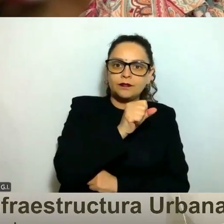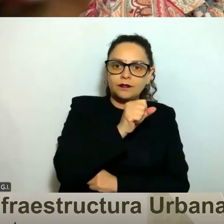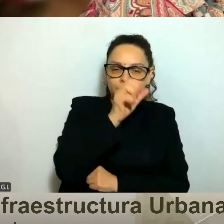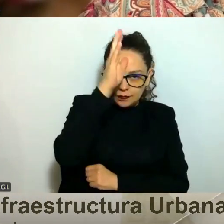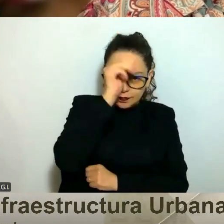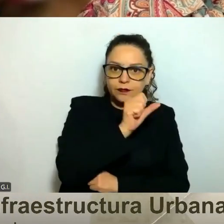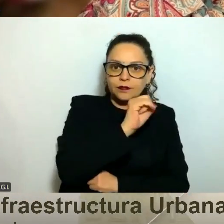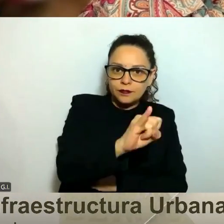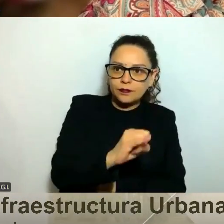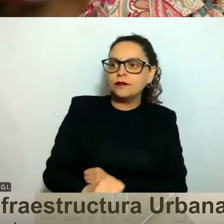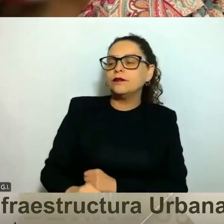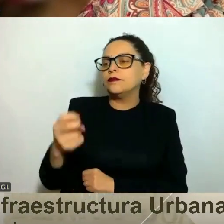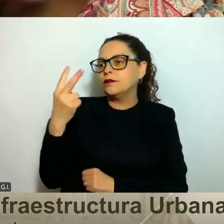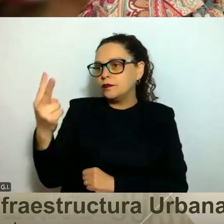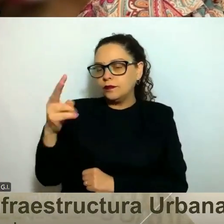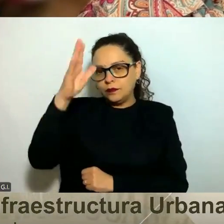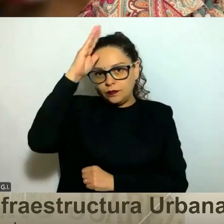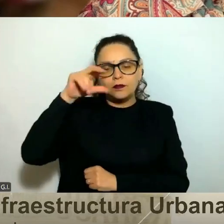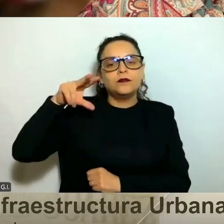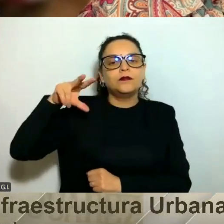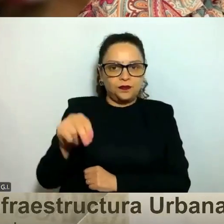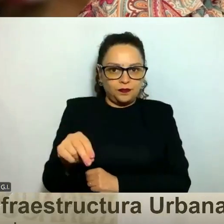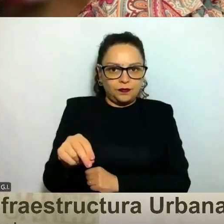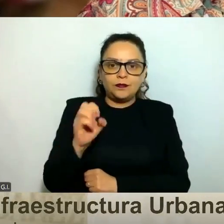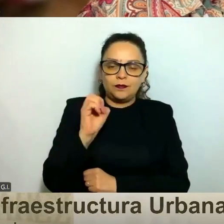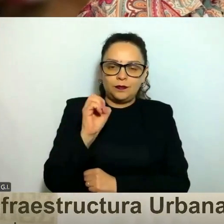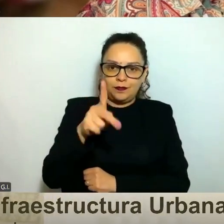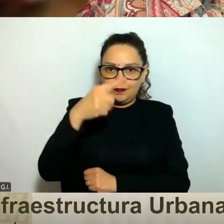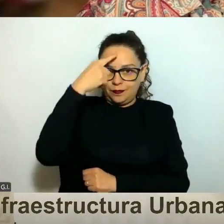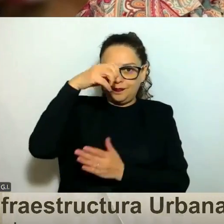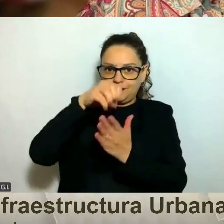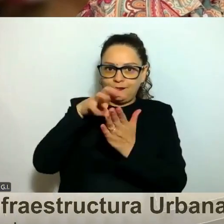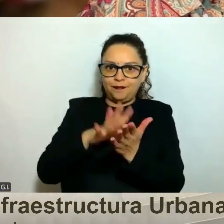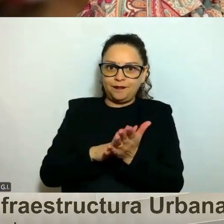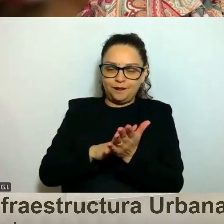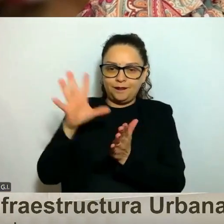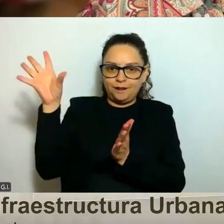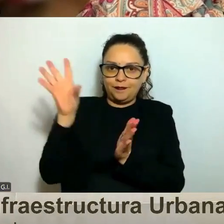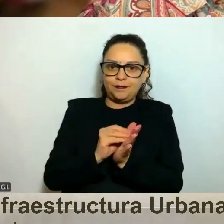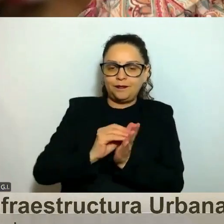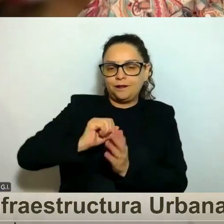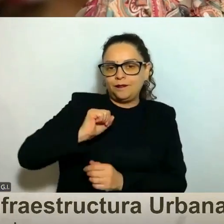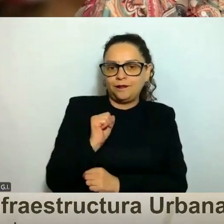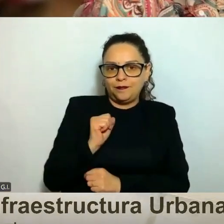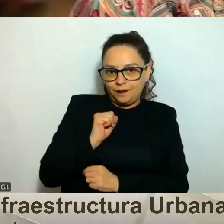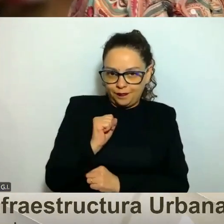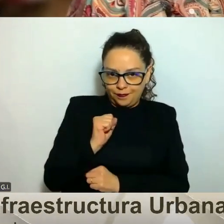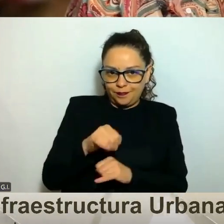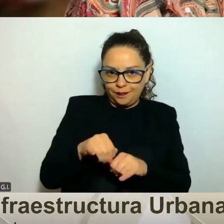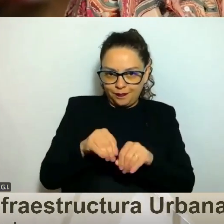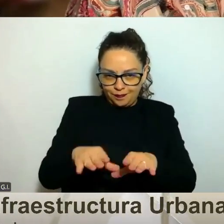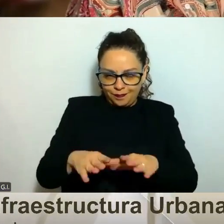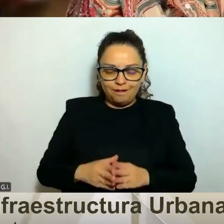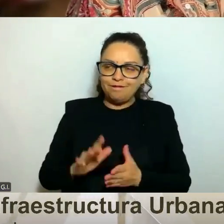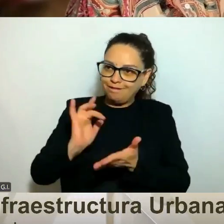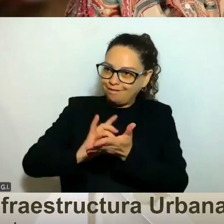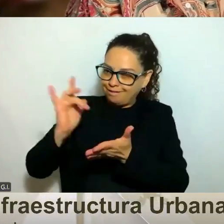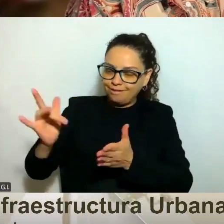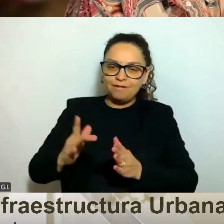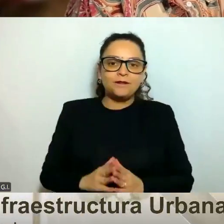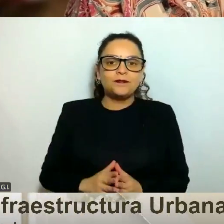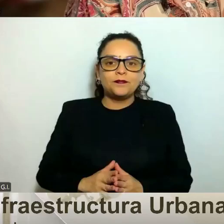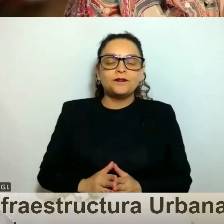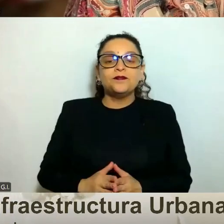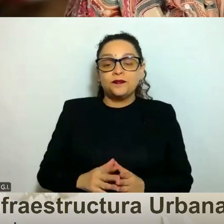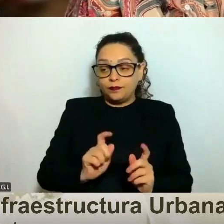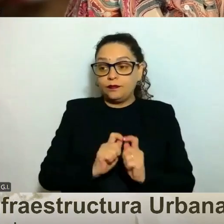son 7 a favor y 2 en contra. Sí, diputado. Muchas gracias. Gracias, diputadas y diputados. En virtud de lo expuesto, túrnese el